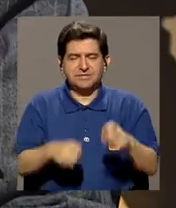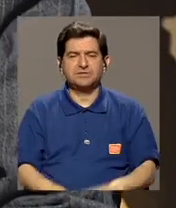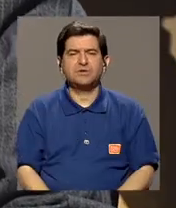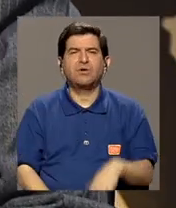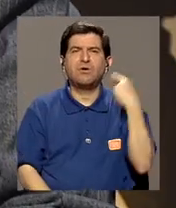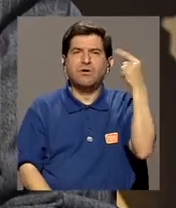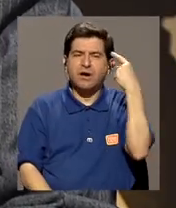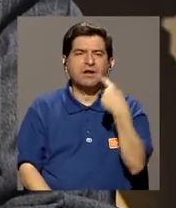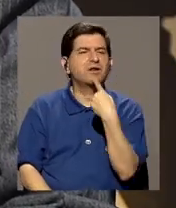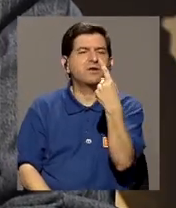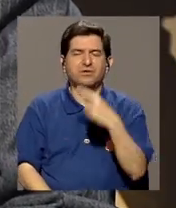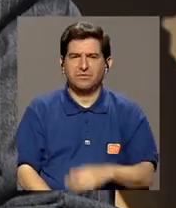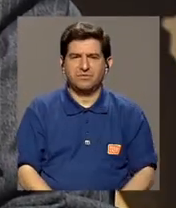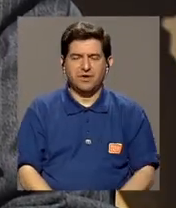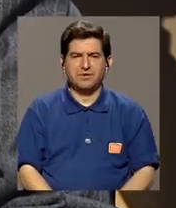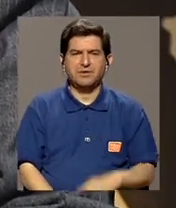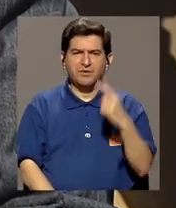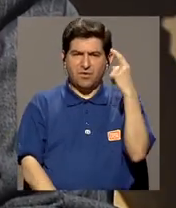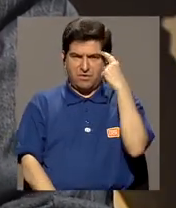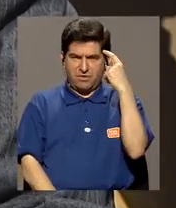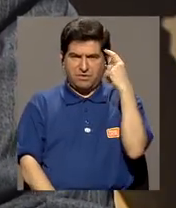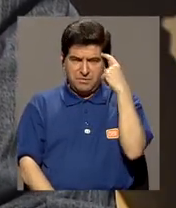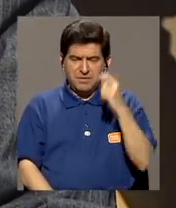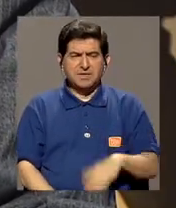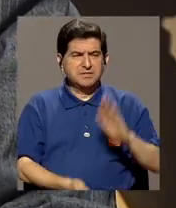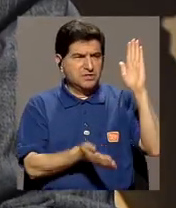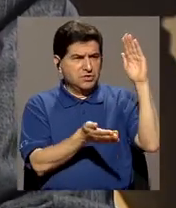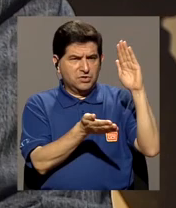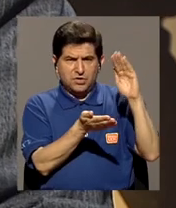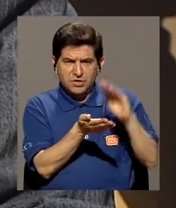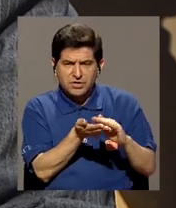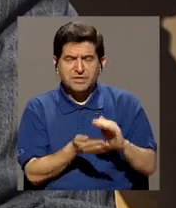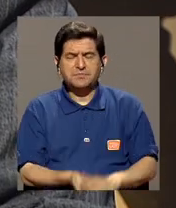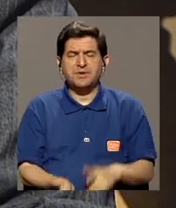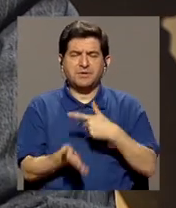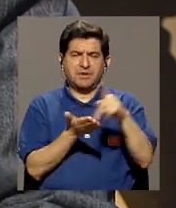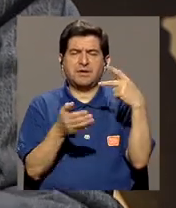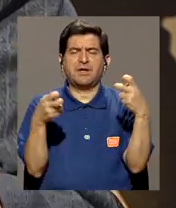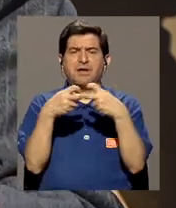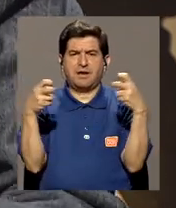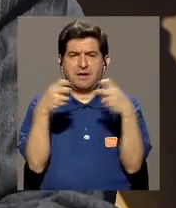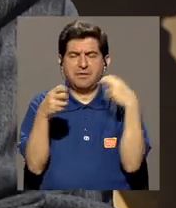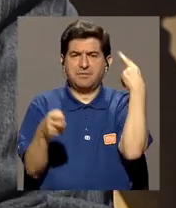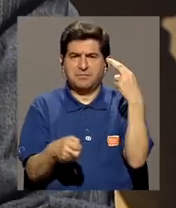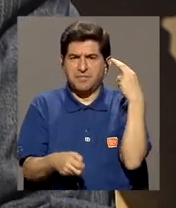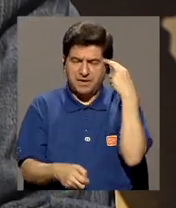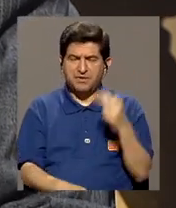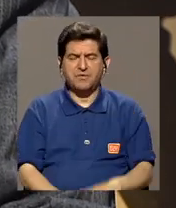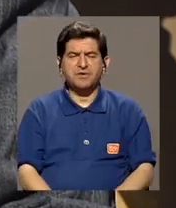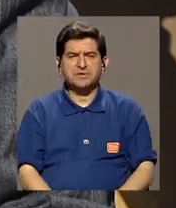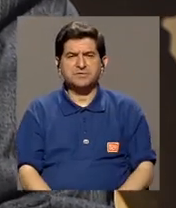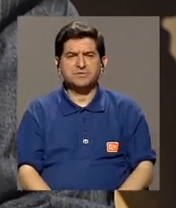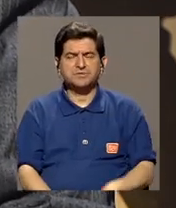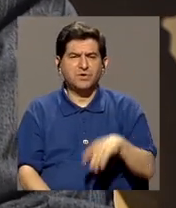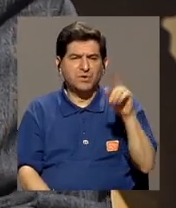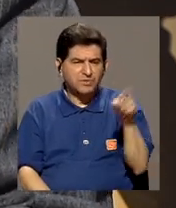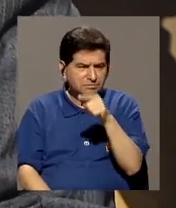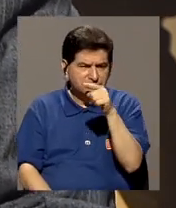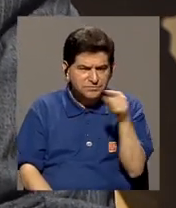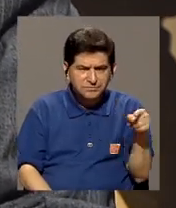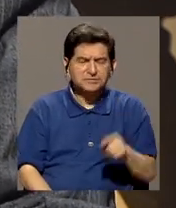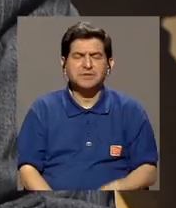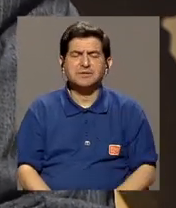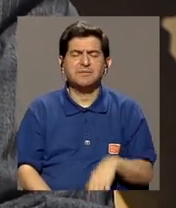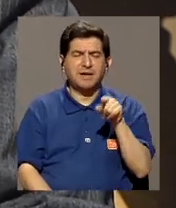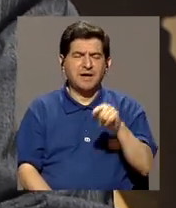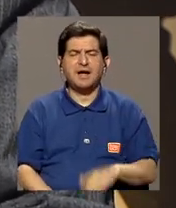nos ha dicho digamos que qué piensa de mí que las tarifas eléctricas dado que se vencen muchos de los esquemas